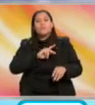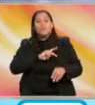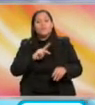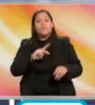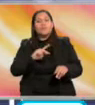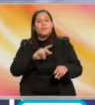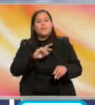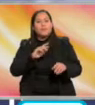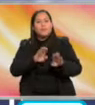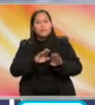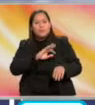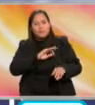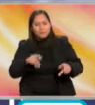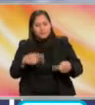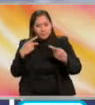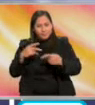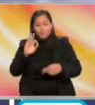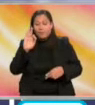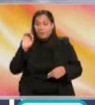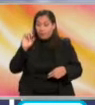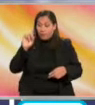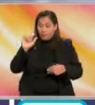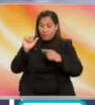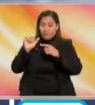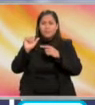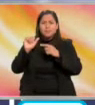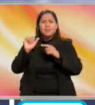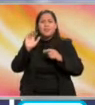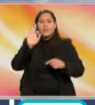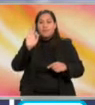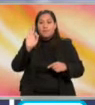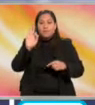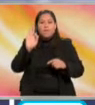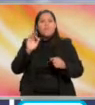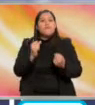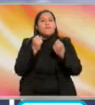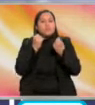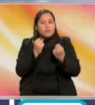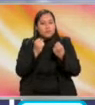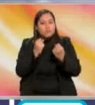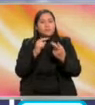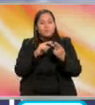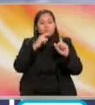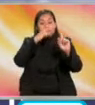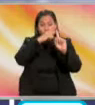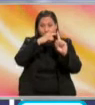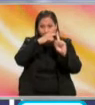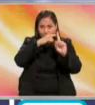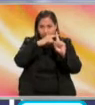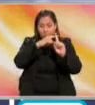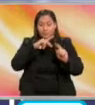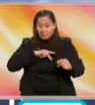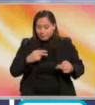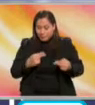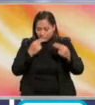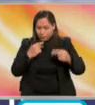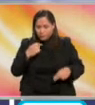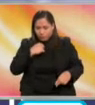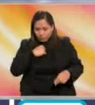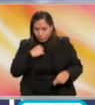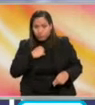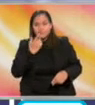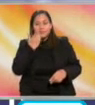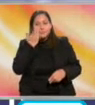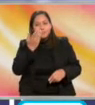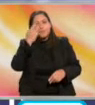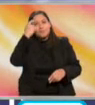Ahora, FODA, las fuerzas son todas aquellas cosas positivas que en mi negocio yo tengo para